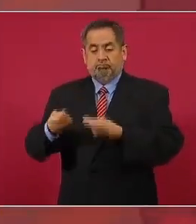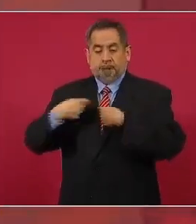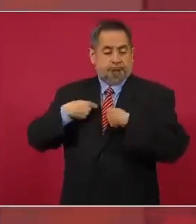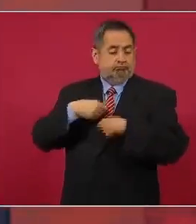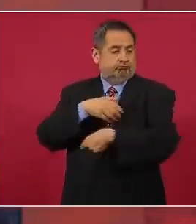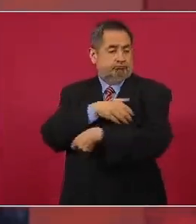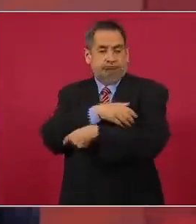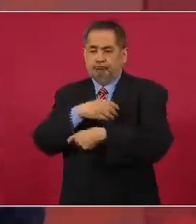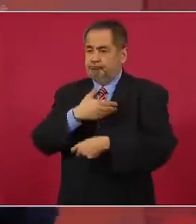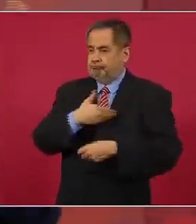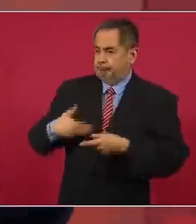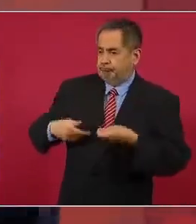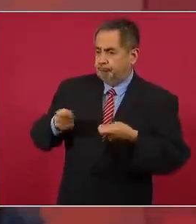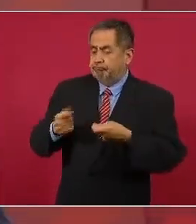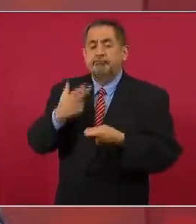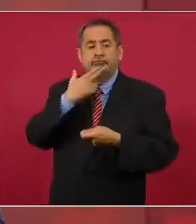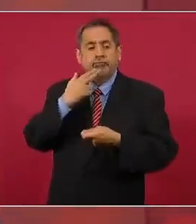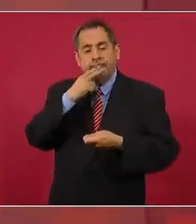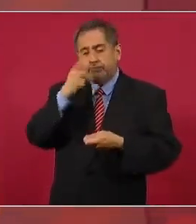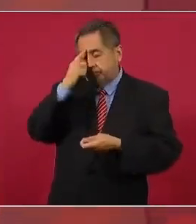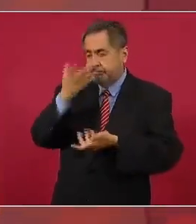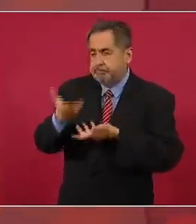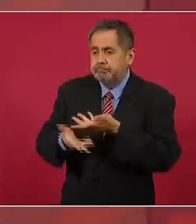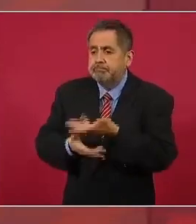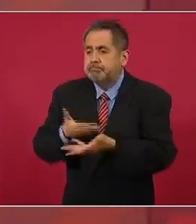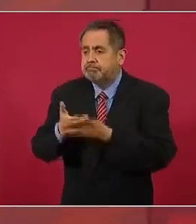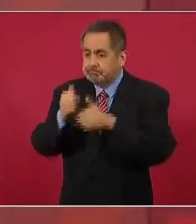cuando se pone al servicio de los demás.